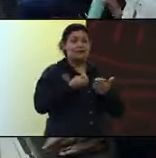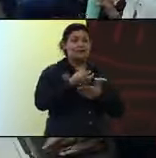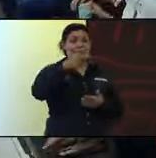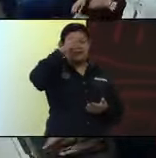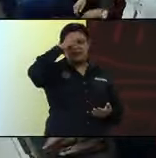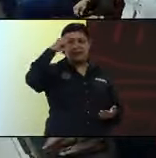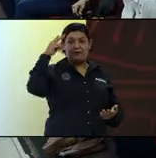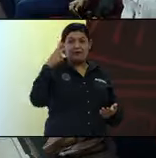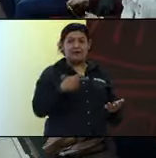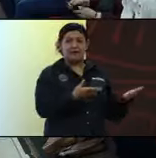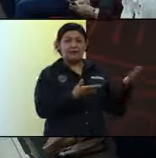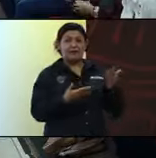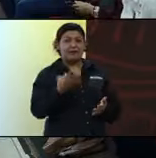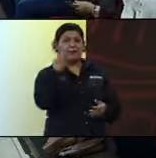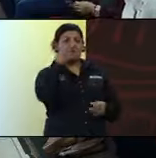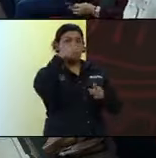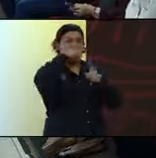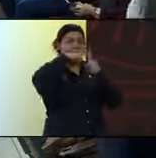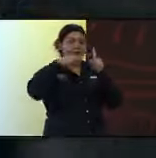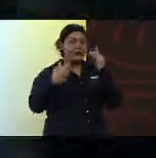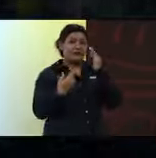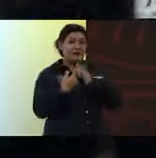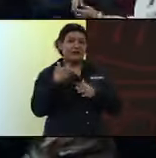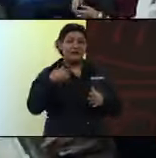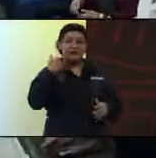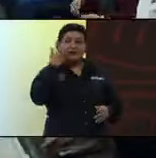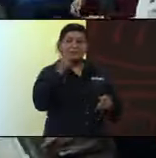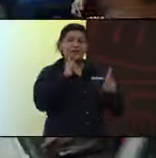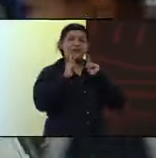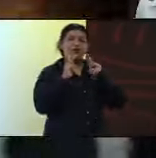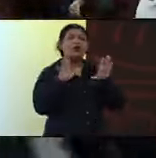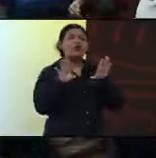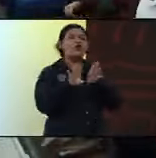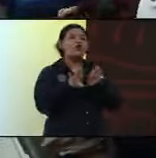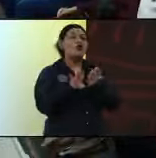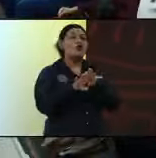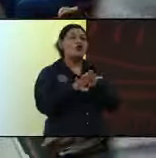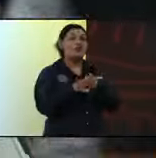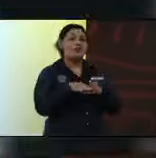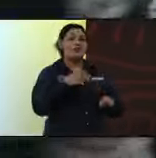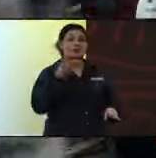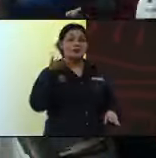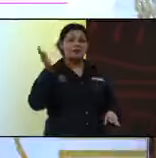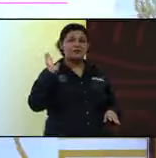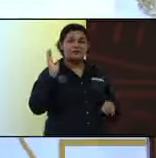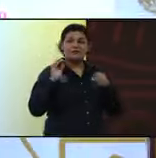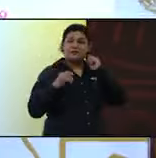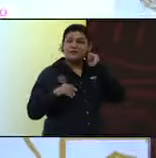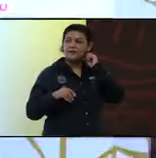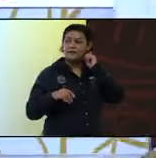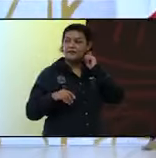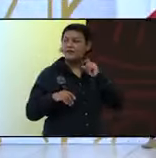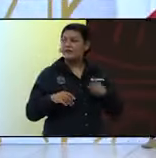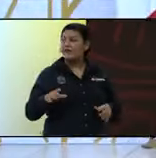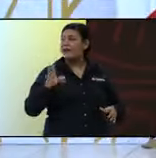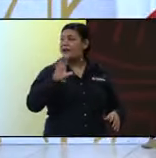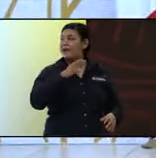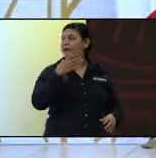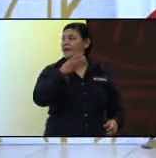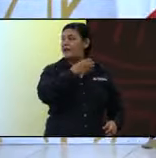México, llegaron a las 4:30 a.m. y nos quieren platicar cómo les fue, ¿verdad? A ver, ¿dónde está el comandante